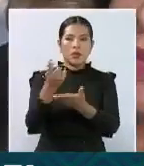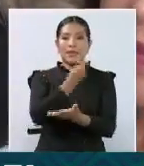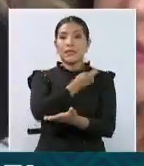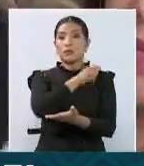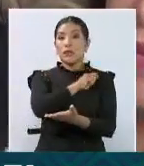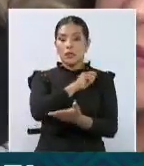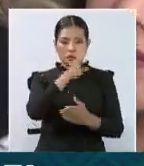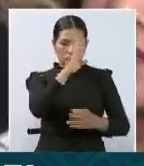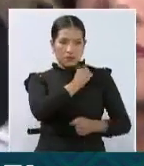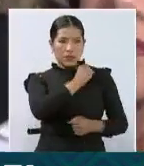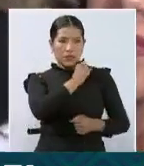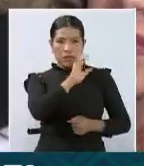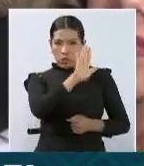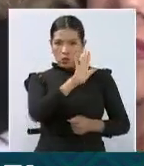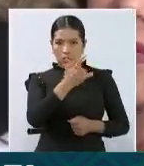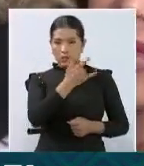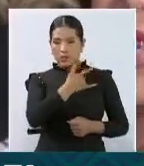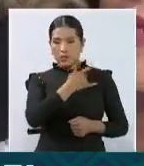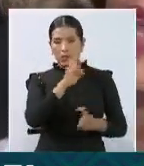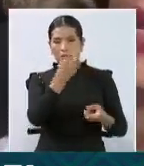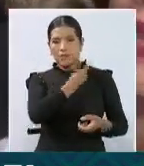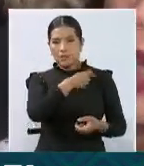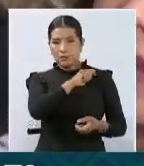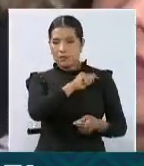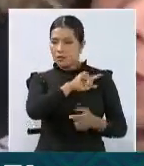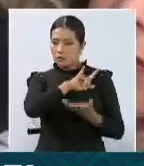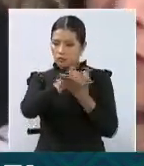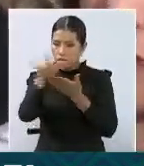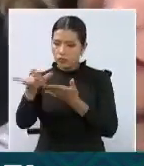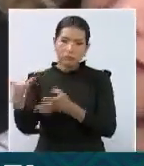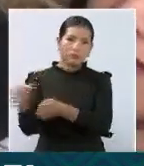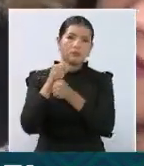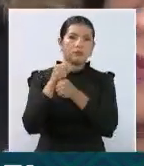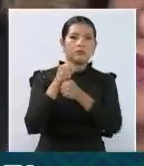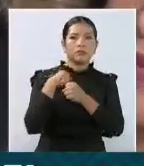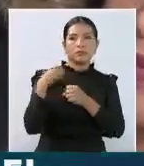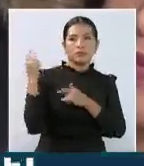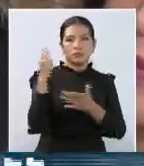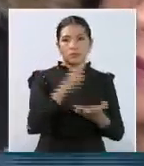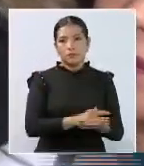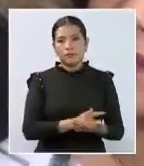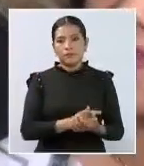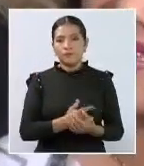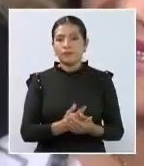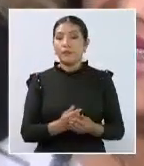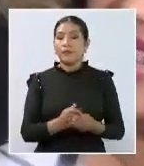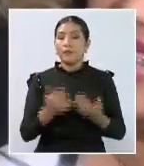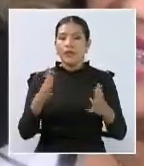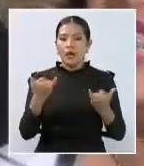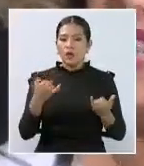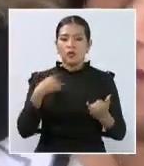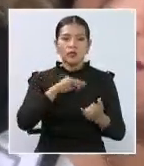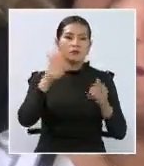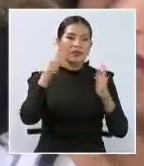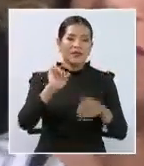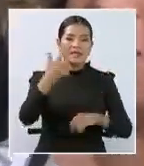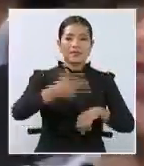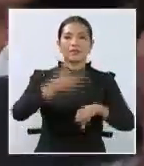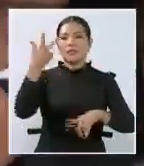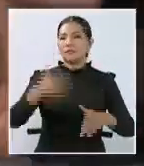español, militar español, que ellos son por los que nos sacaron. ¿Qué significa para usted estar bien, de nuevo en su tierra? Muchas veces una tercera vida, pues, para nosotros,